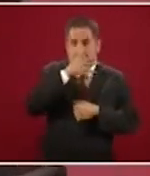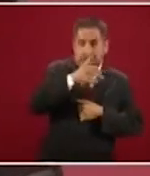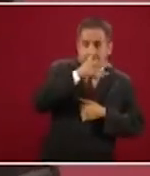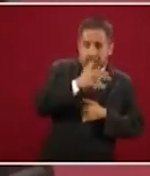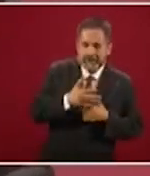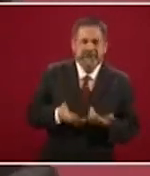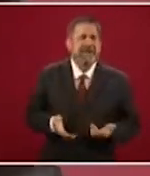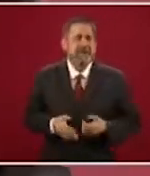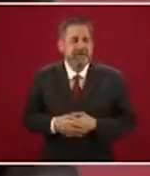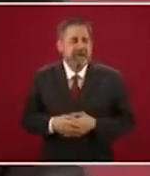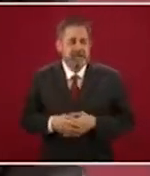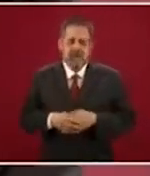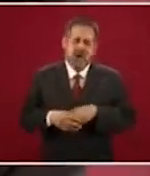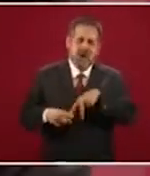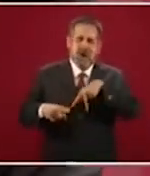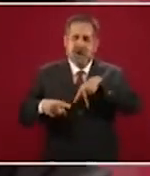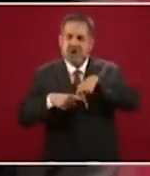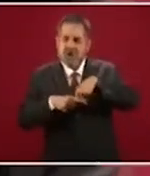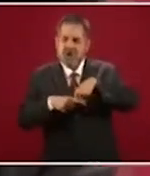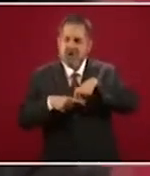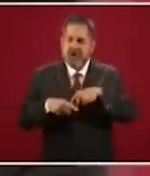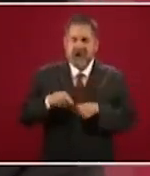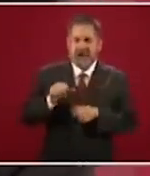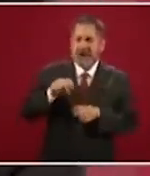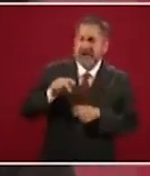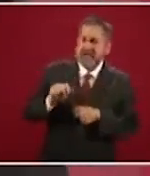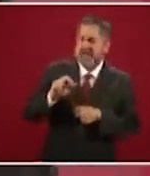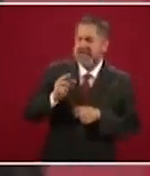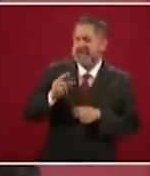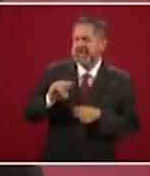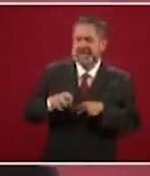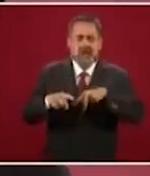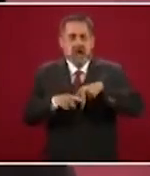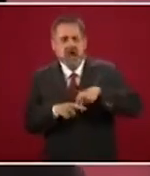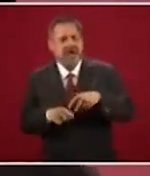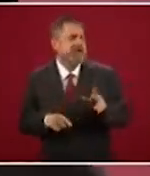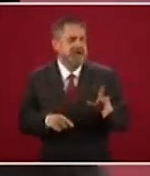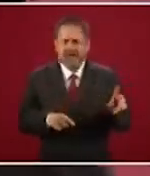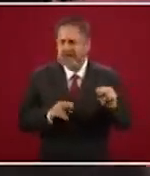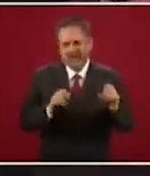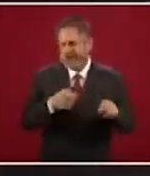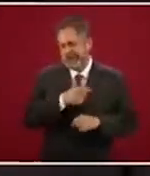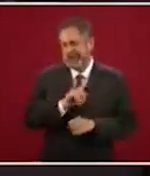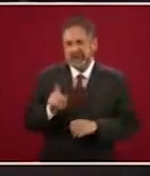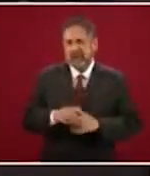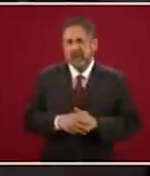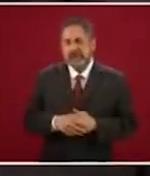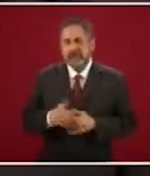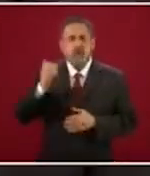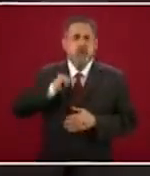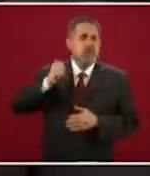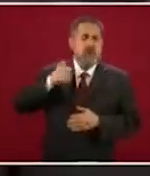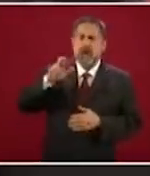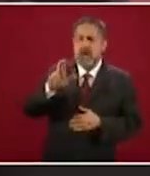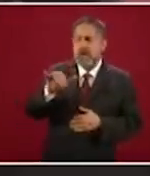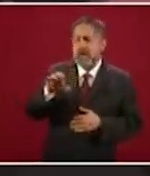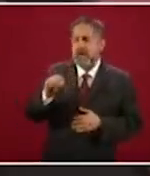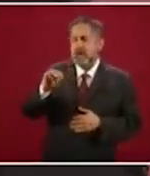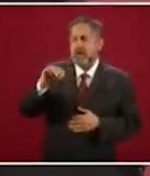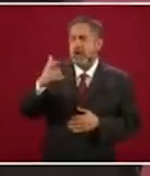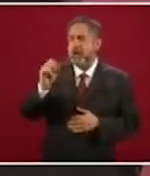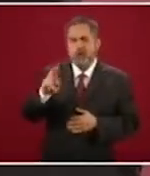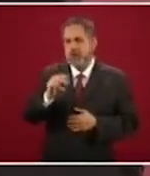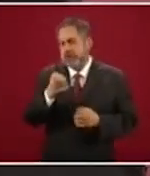dicen anarquistas no no era así ricardo flores magón